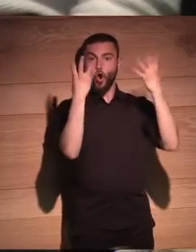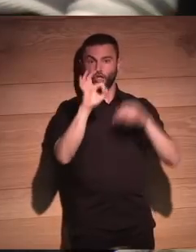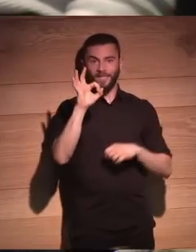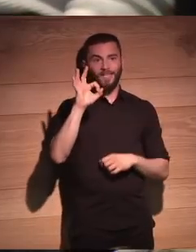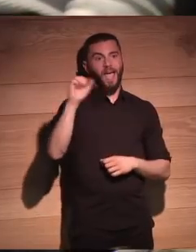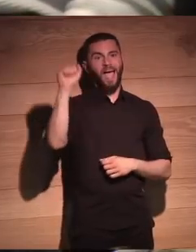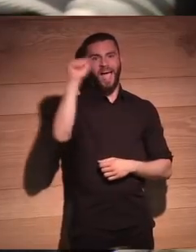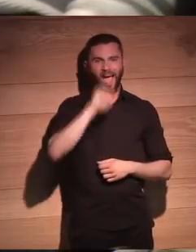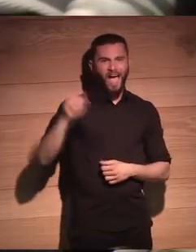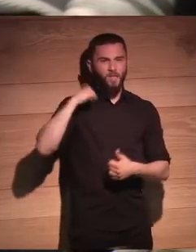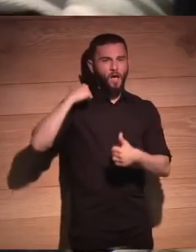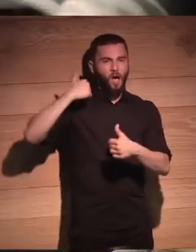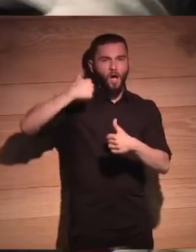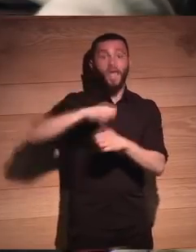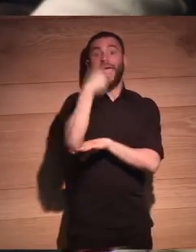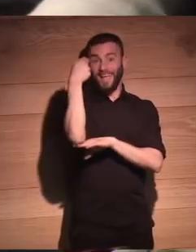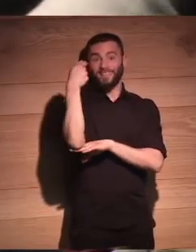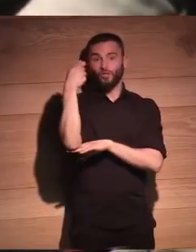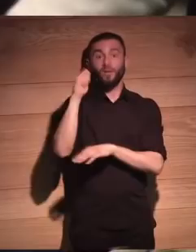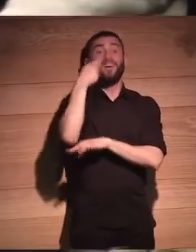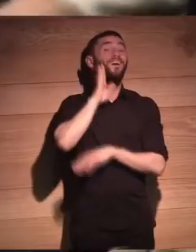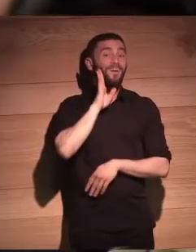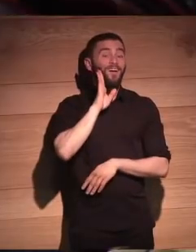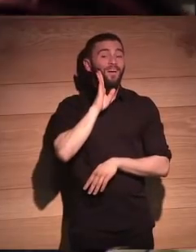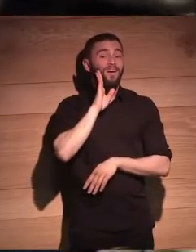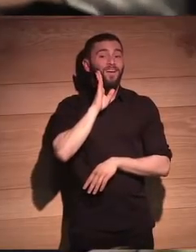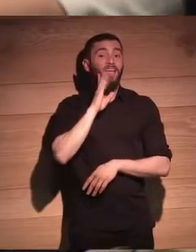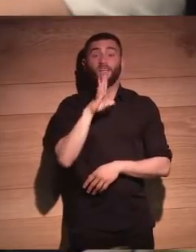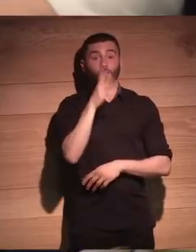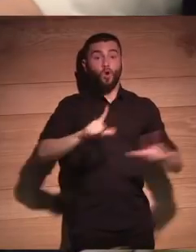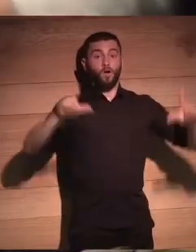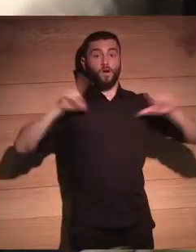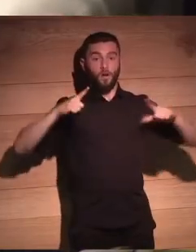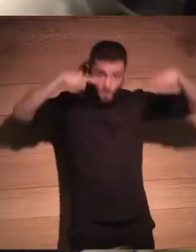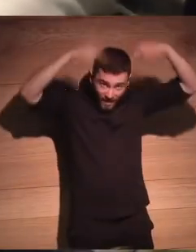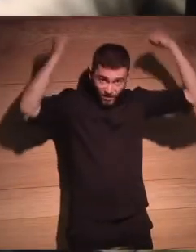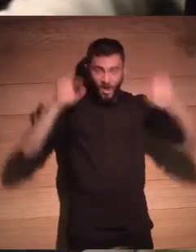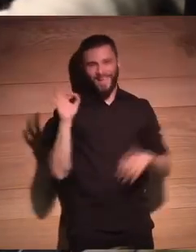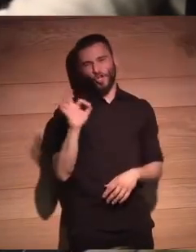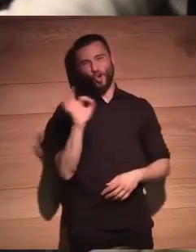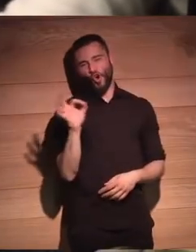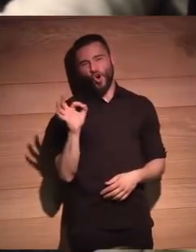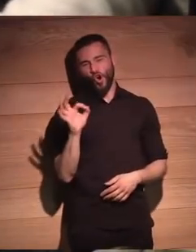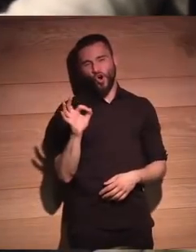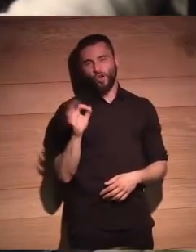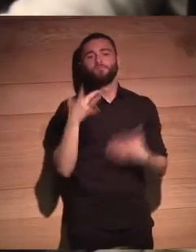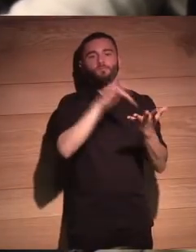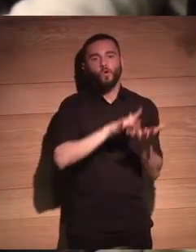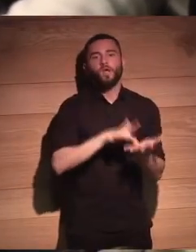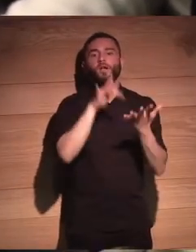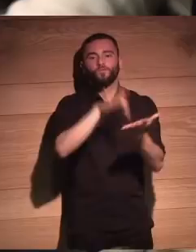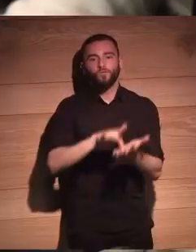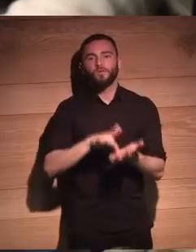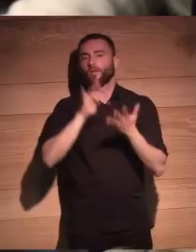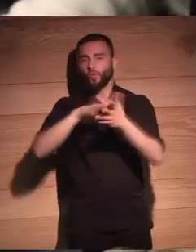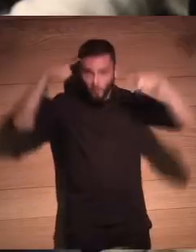lleva siendo un éxito. ¿Y este éxito es en sí del personaje de Batman o de que cada vez que se ha hecho un